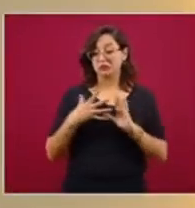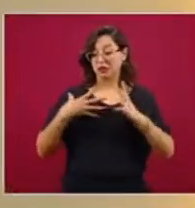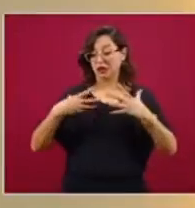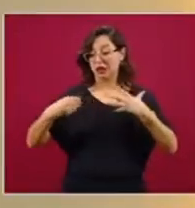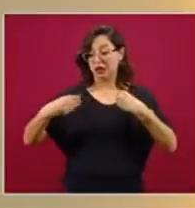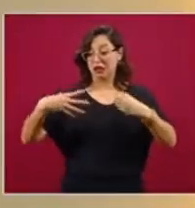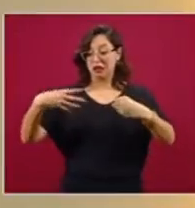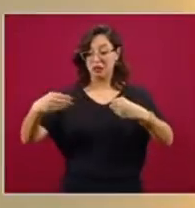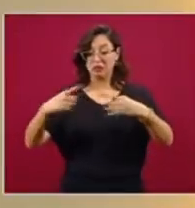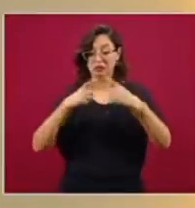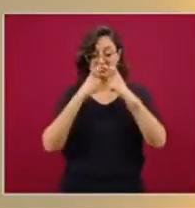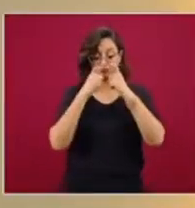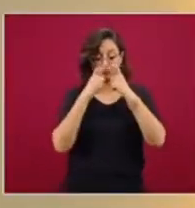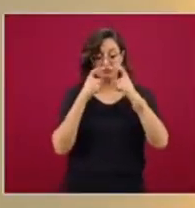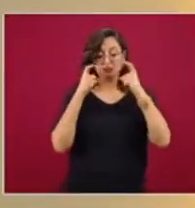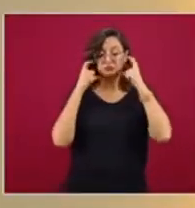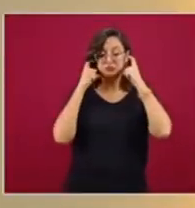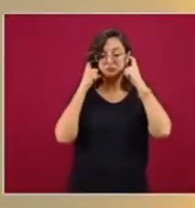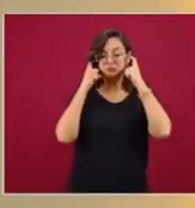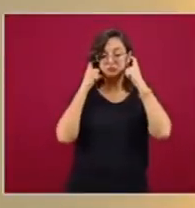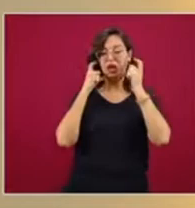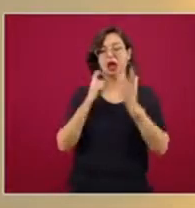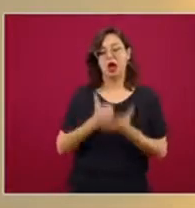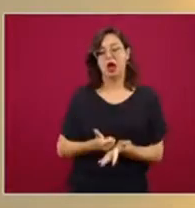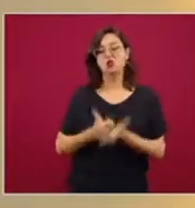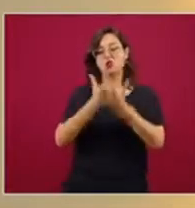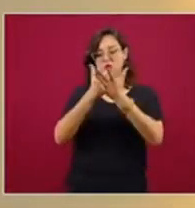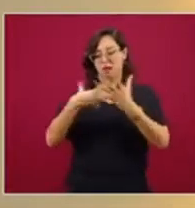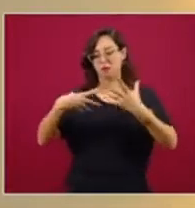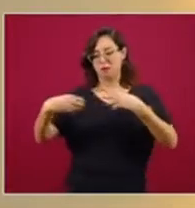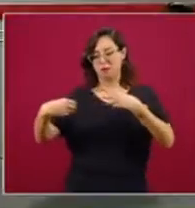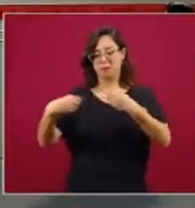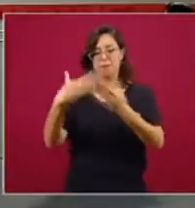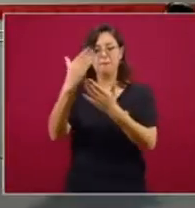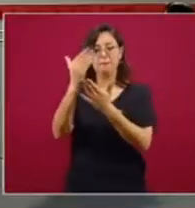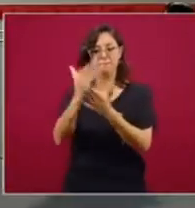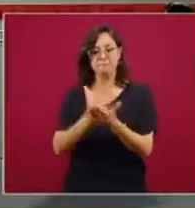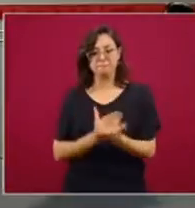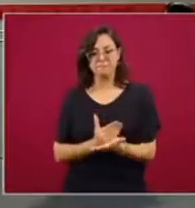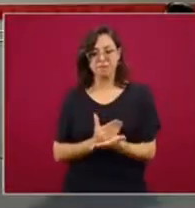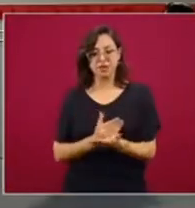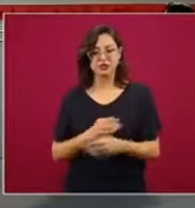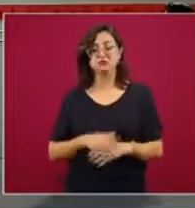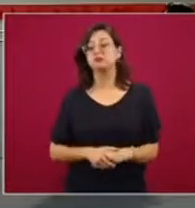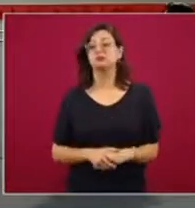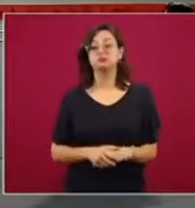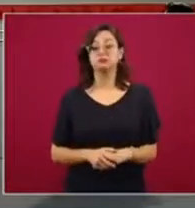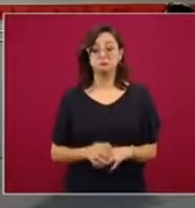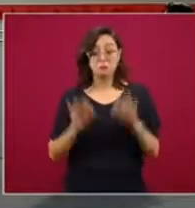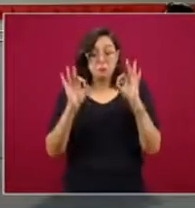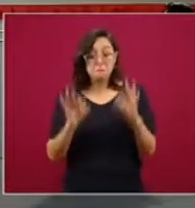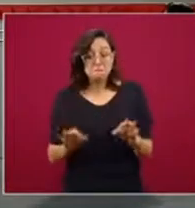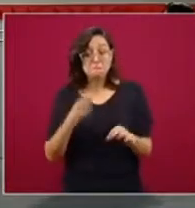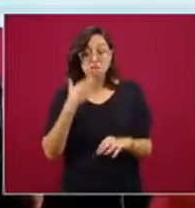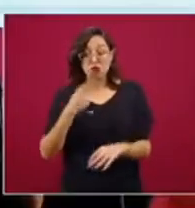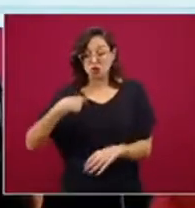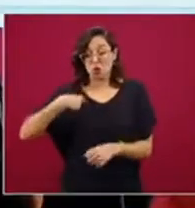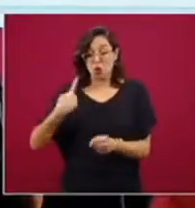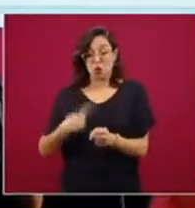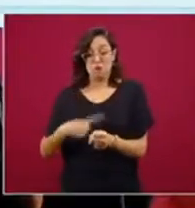virus, va a proteger que no lo propaguen. No es una barrera efectiva para la